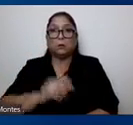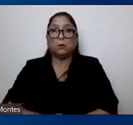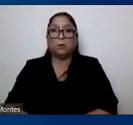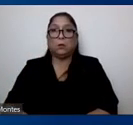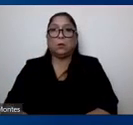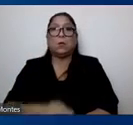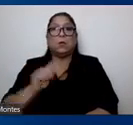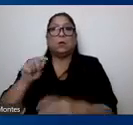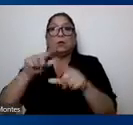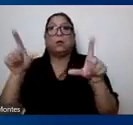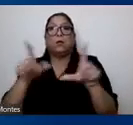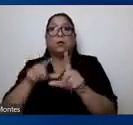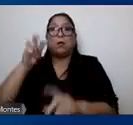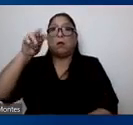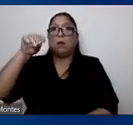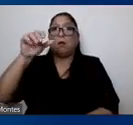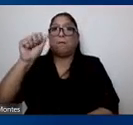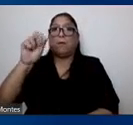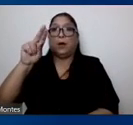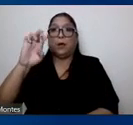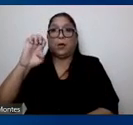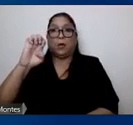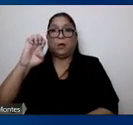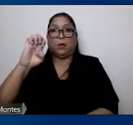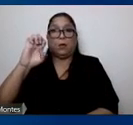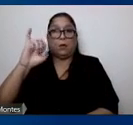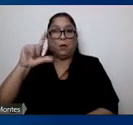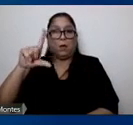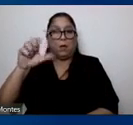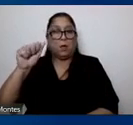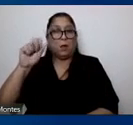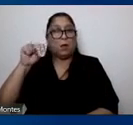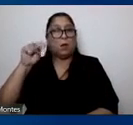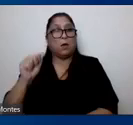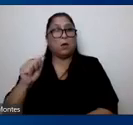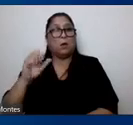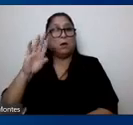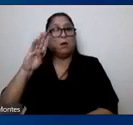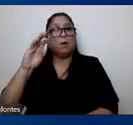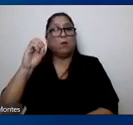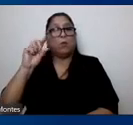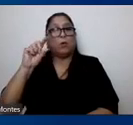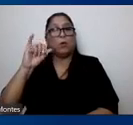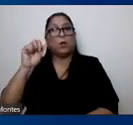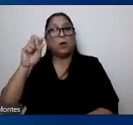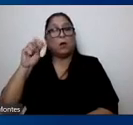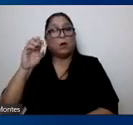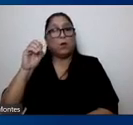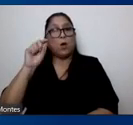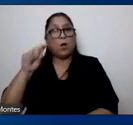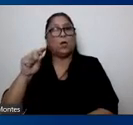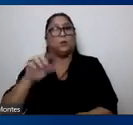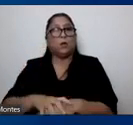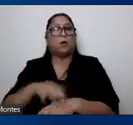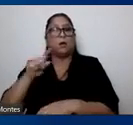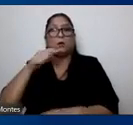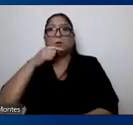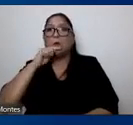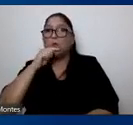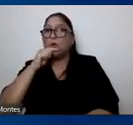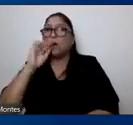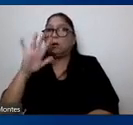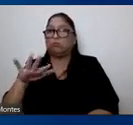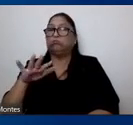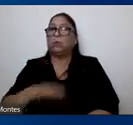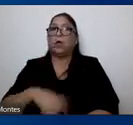La sala de María Elena Moyano es una persona muy conocida en su quehacer social y político en el distrito de